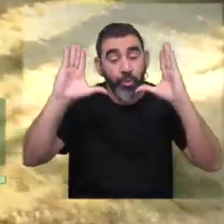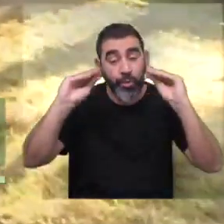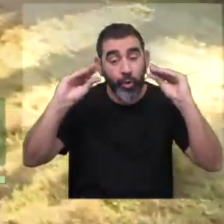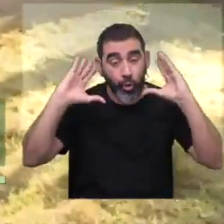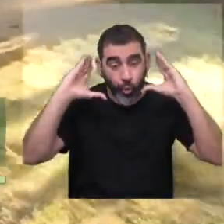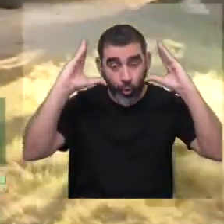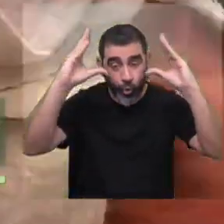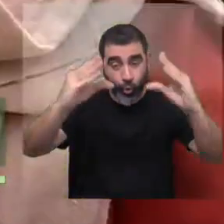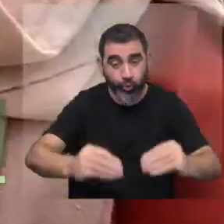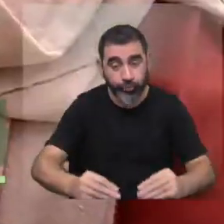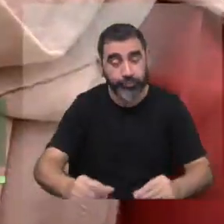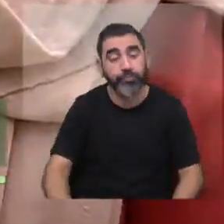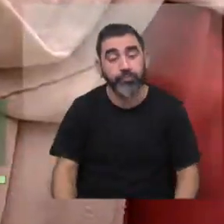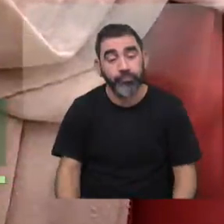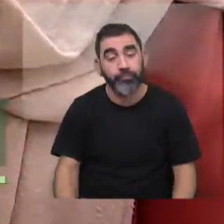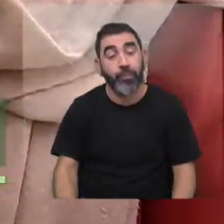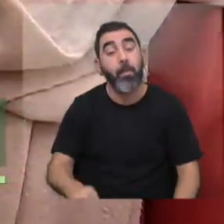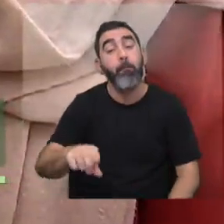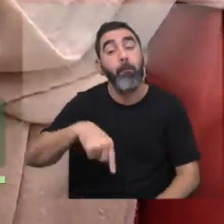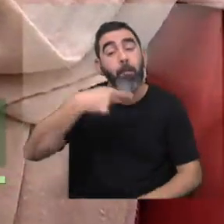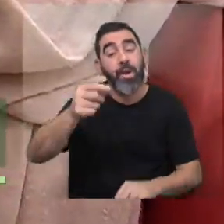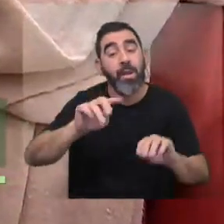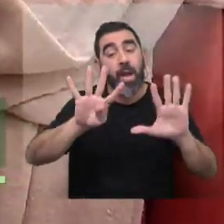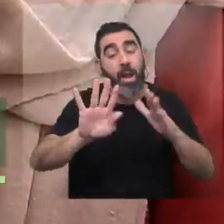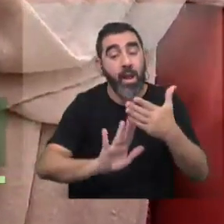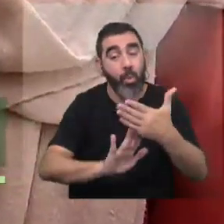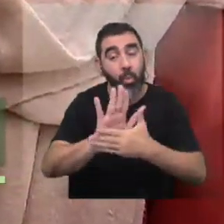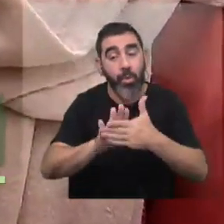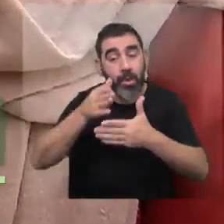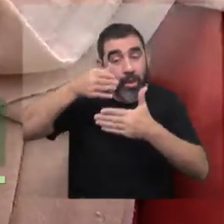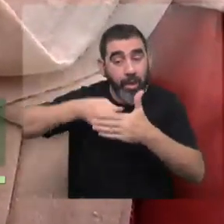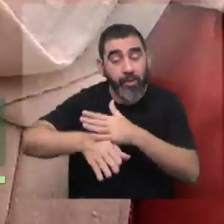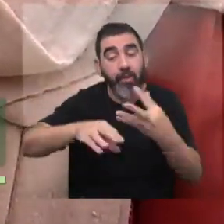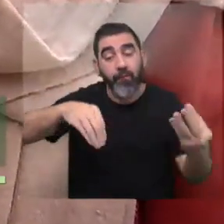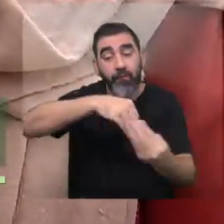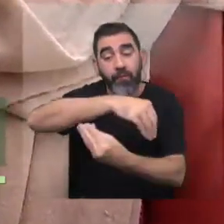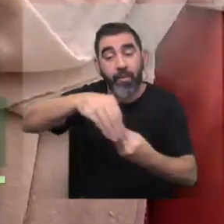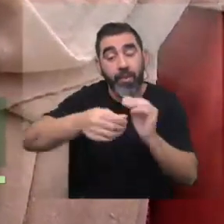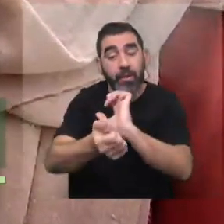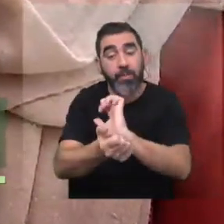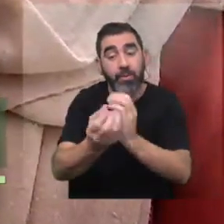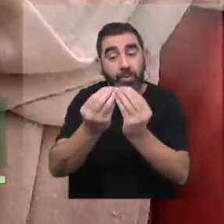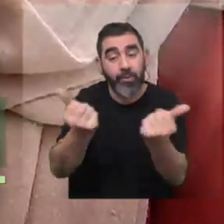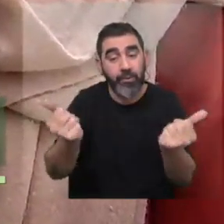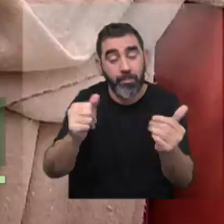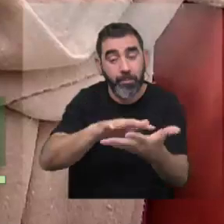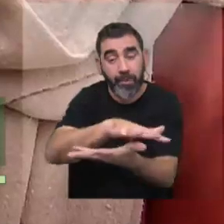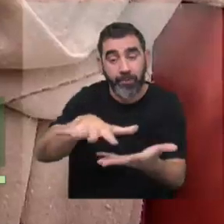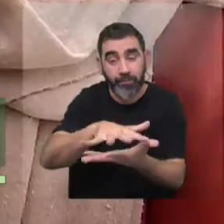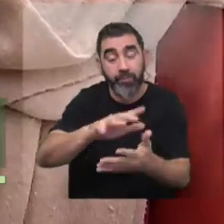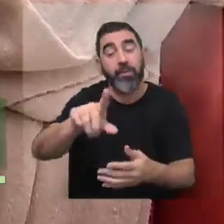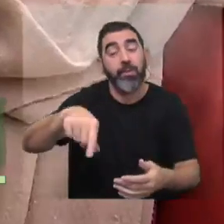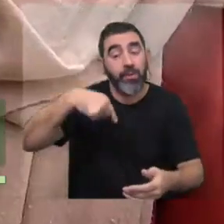forma continuada está previsto que mañana a las 9 de la mañana ingresen los familiares de detenidos desaparecidos y